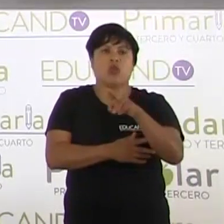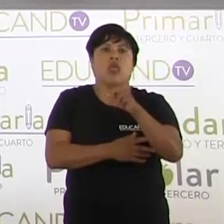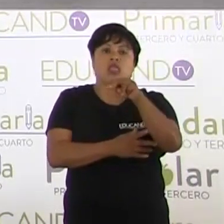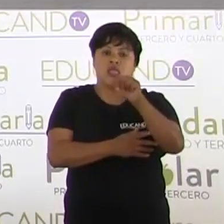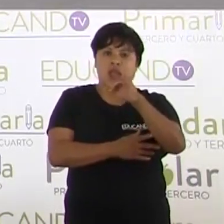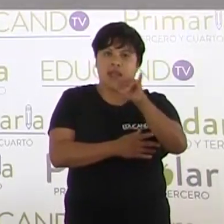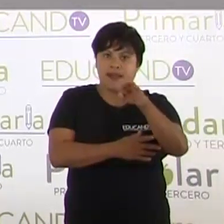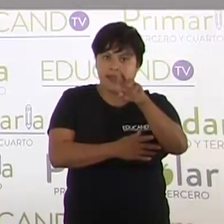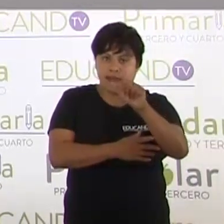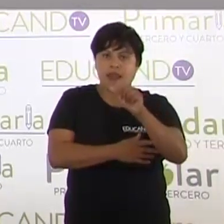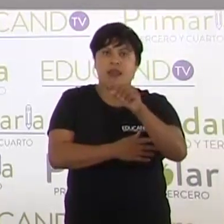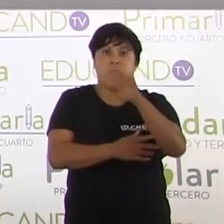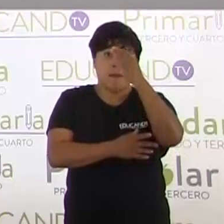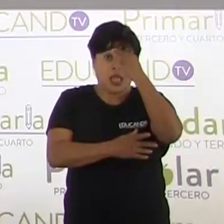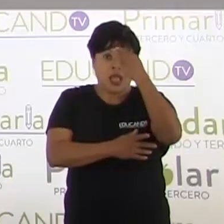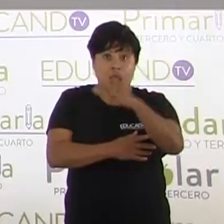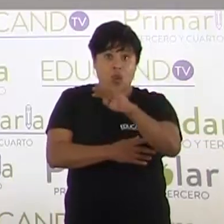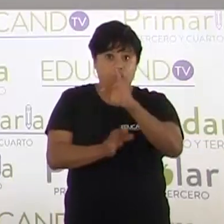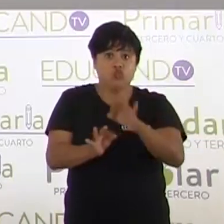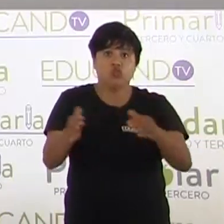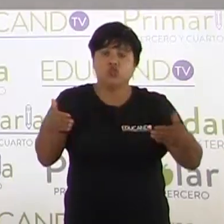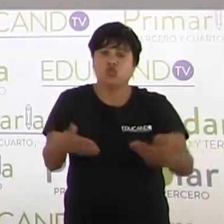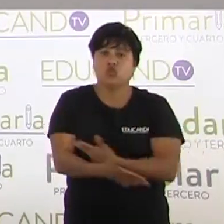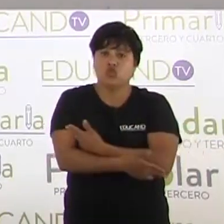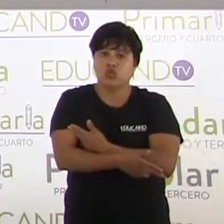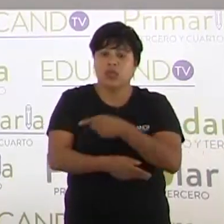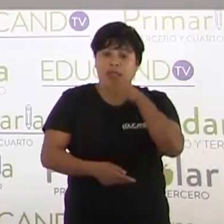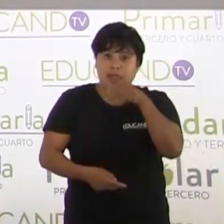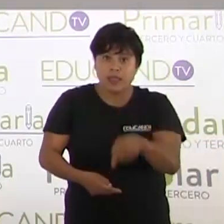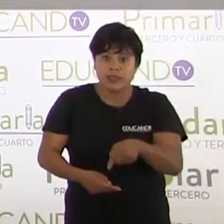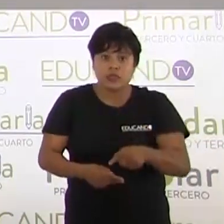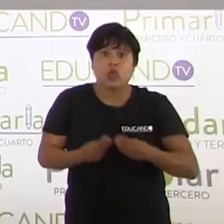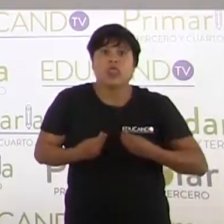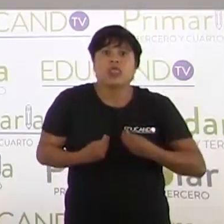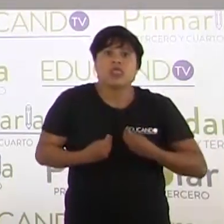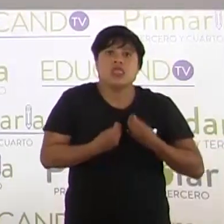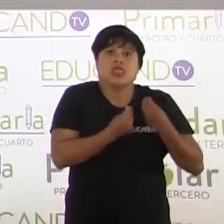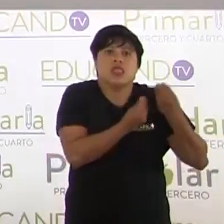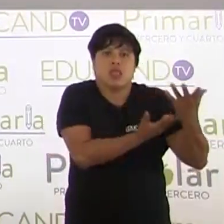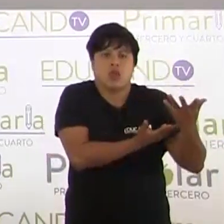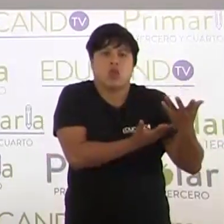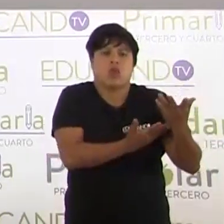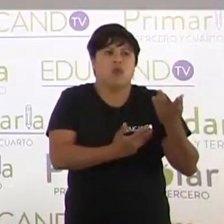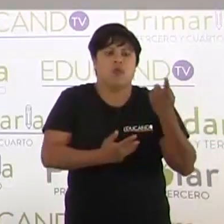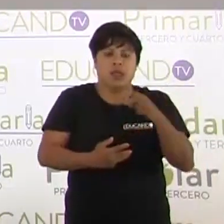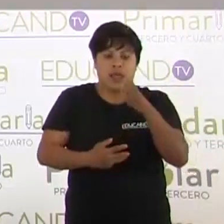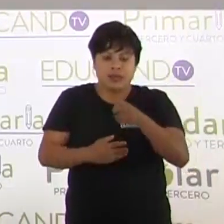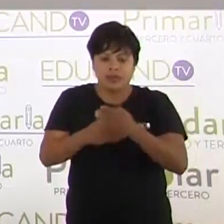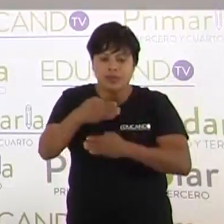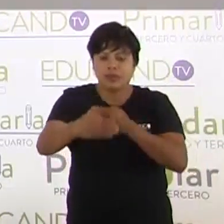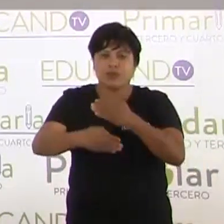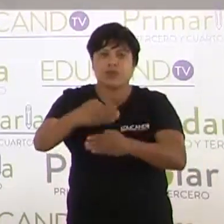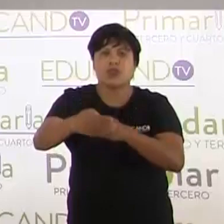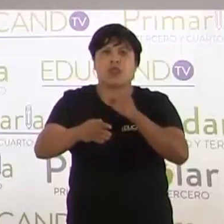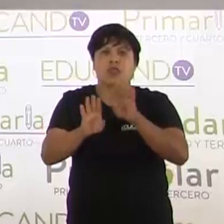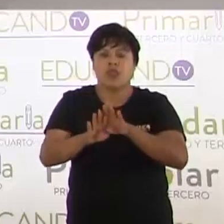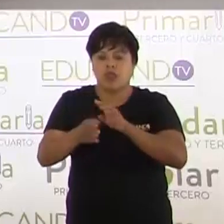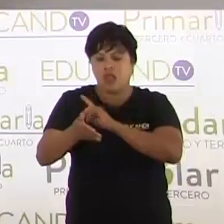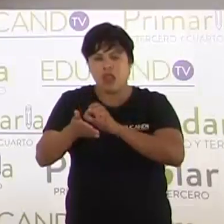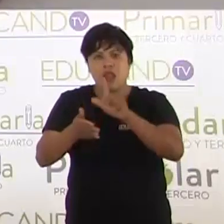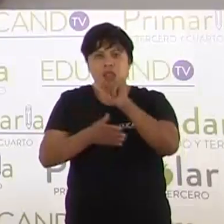Nájera, mexicanos que también contribuyeron a este proceso del movimiento